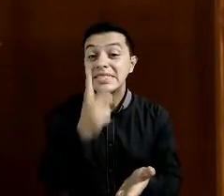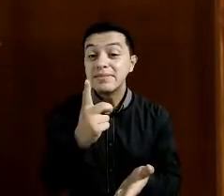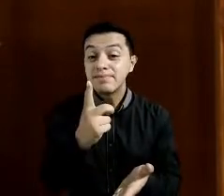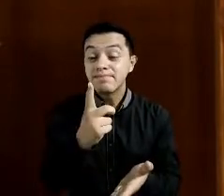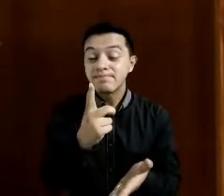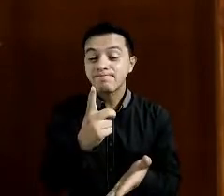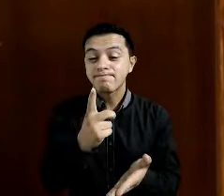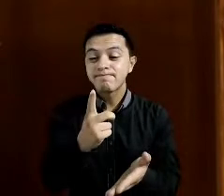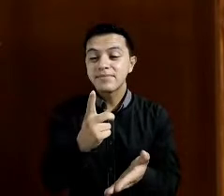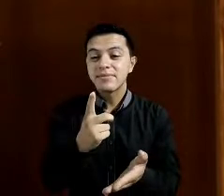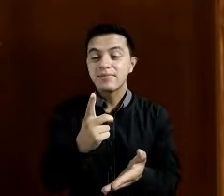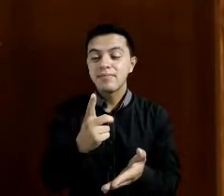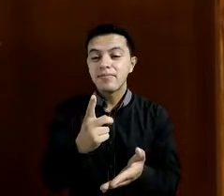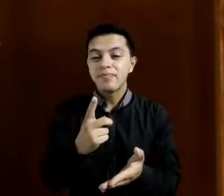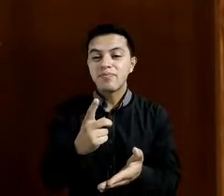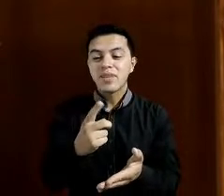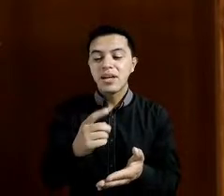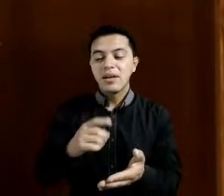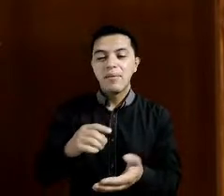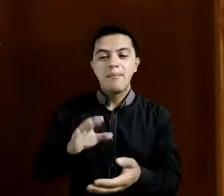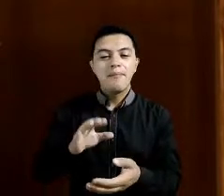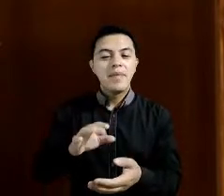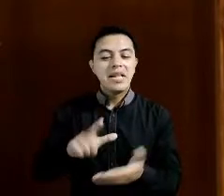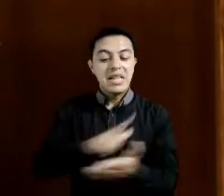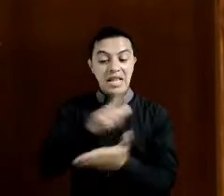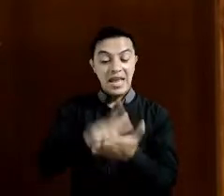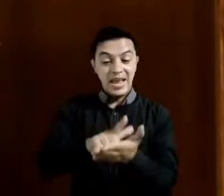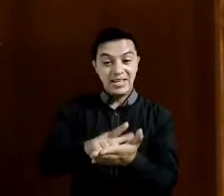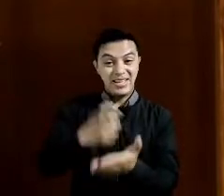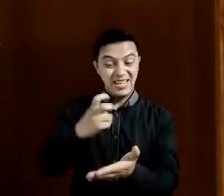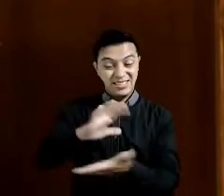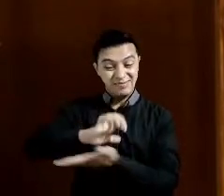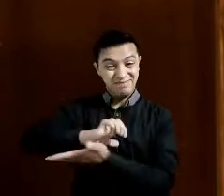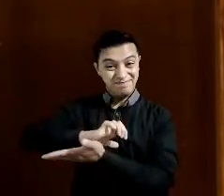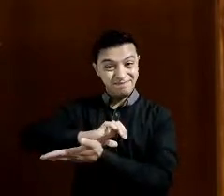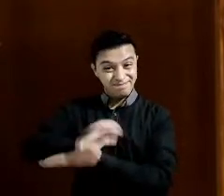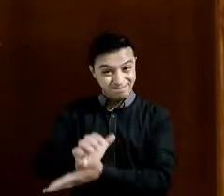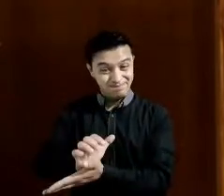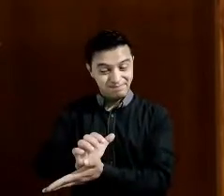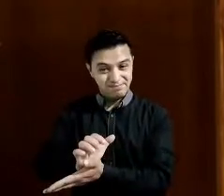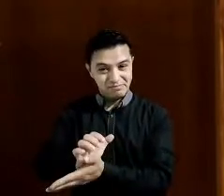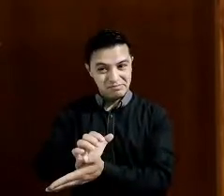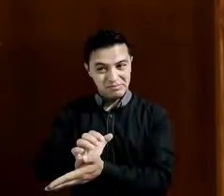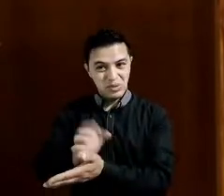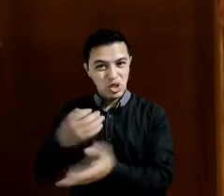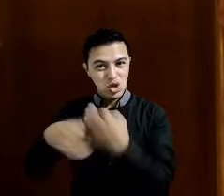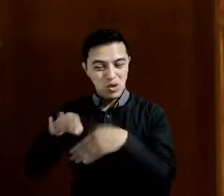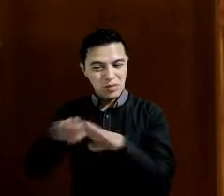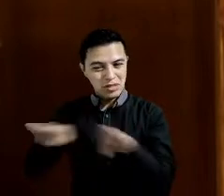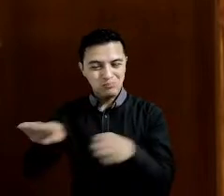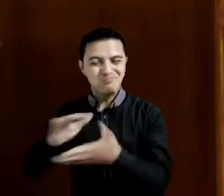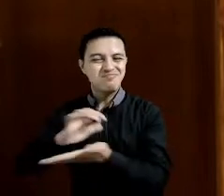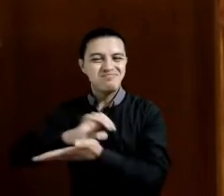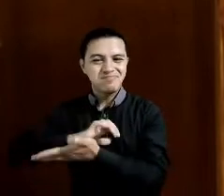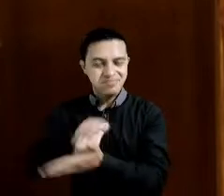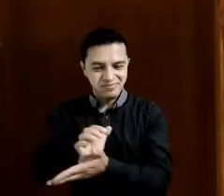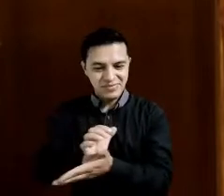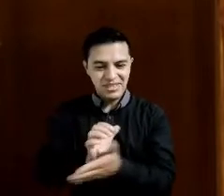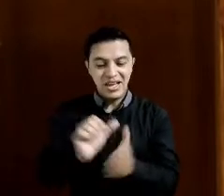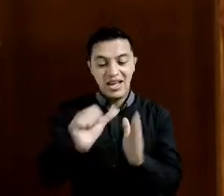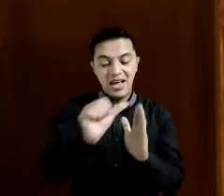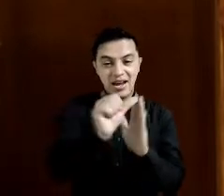discriminatoria en contravención al principio de igualdad contenido en el artículo 1 de la Constitución